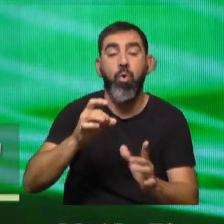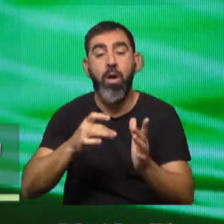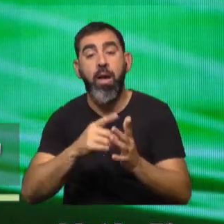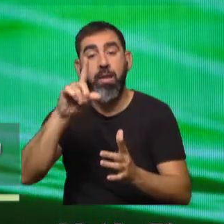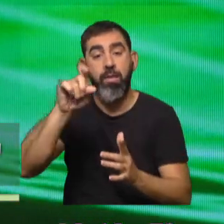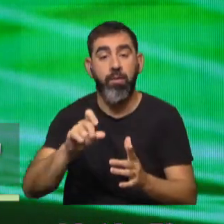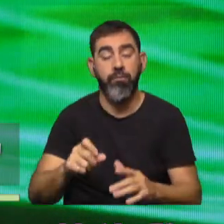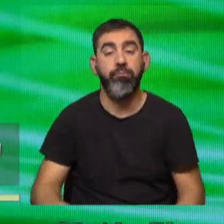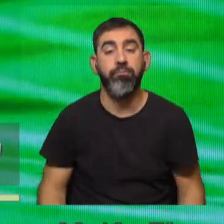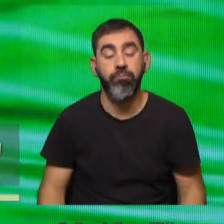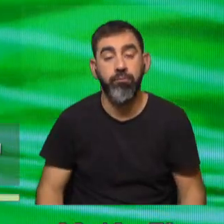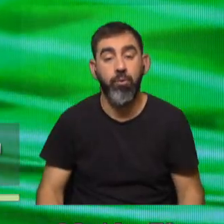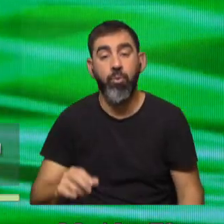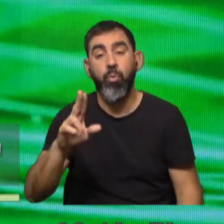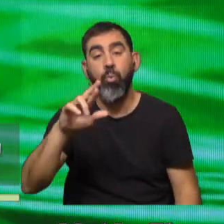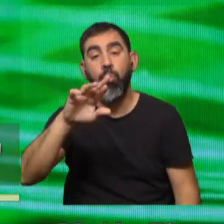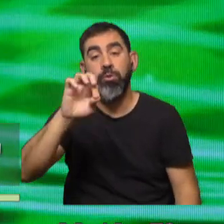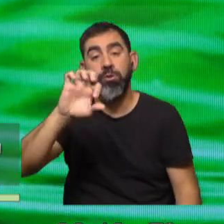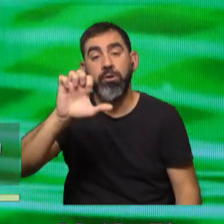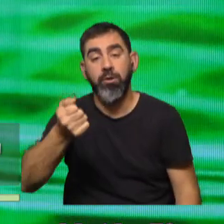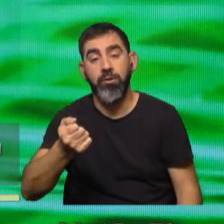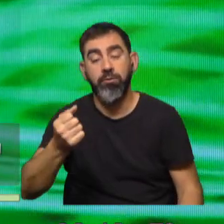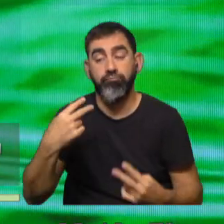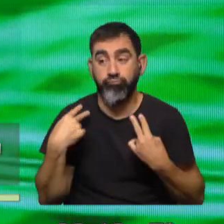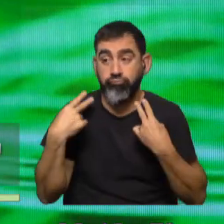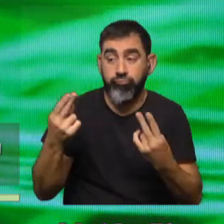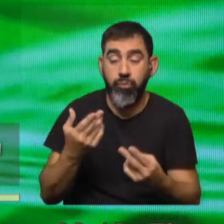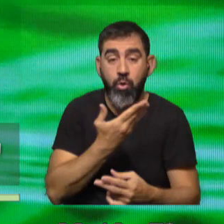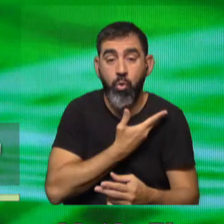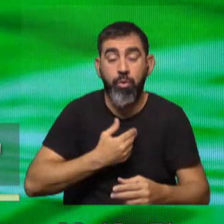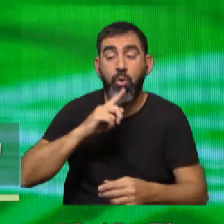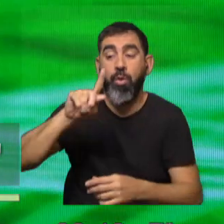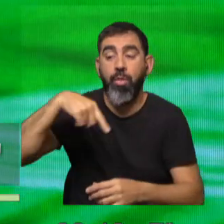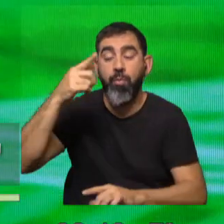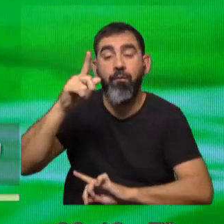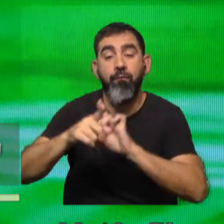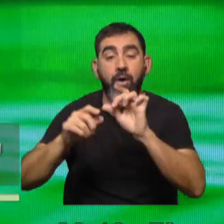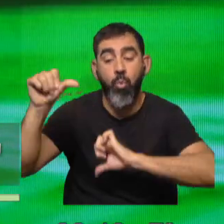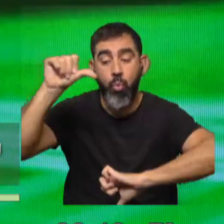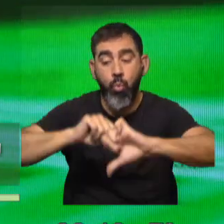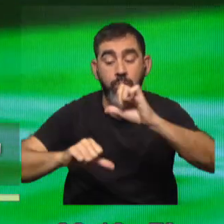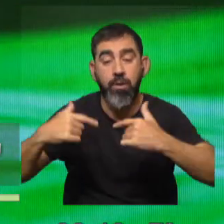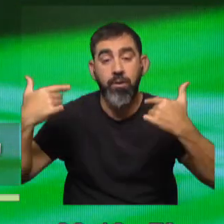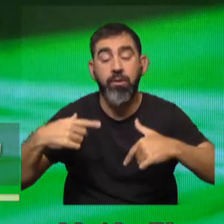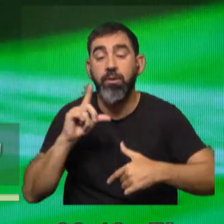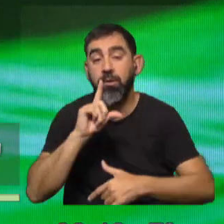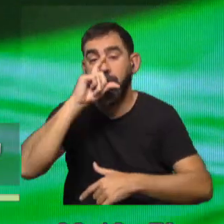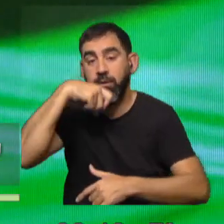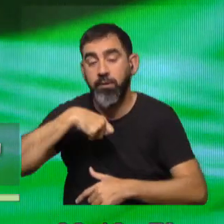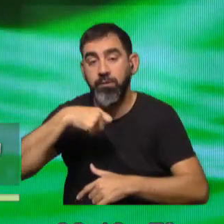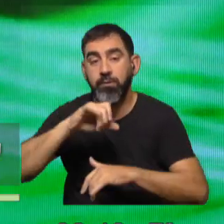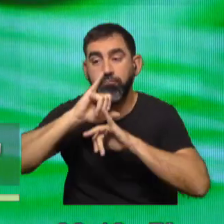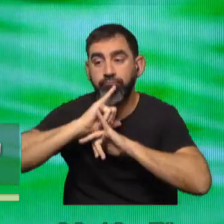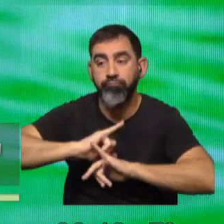fíjense que la urcea reaccionó y el gobierno reaccionó después de que la Facultad de química y la intendencia municipal de Montevideo